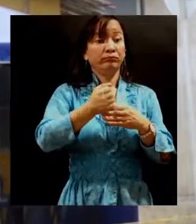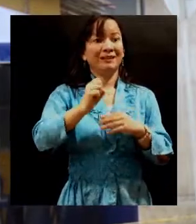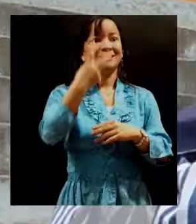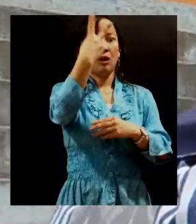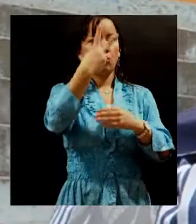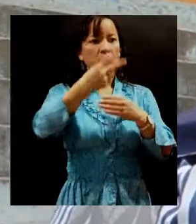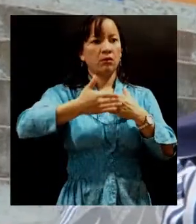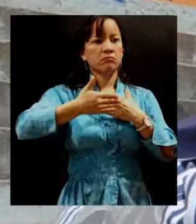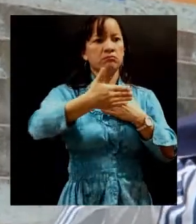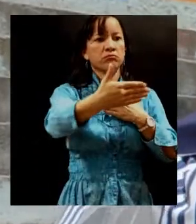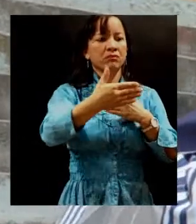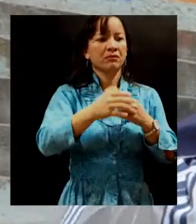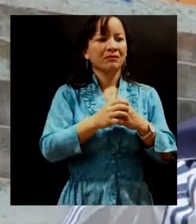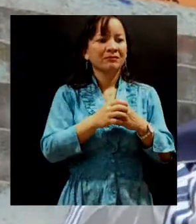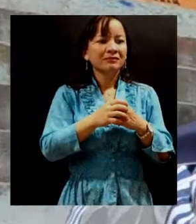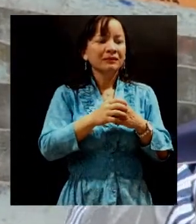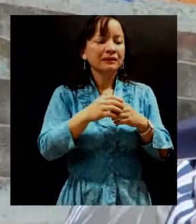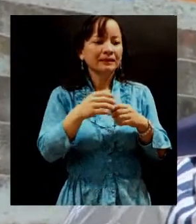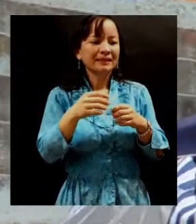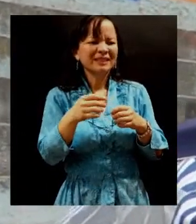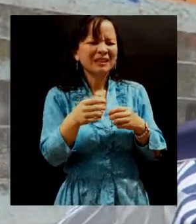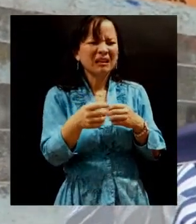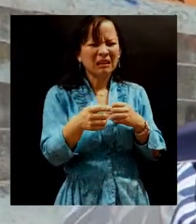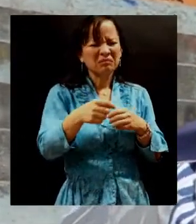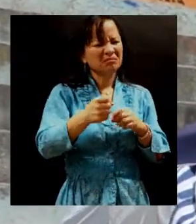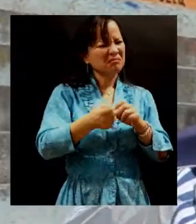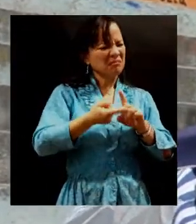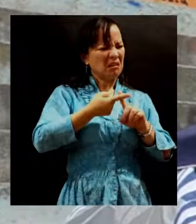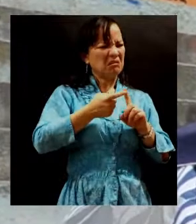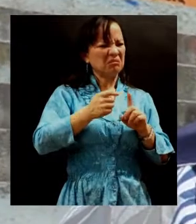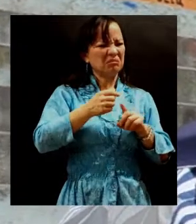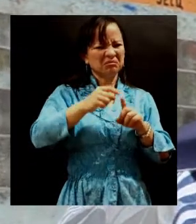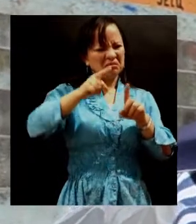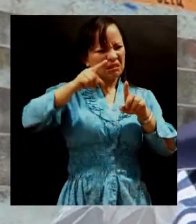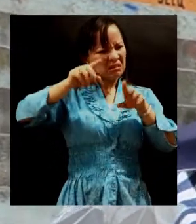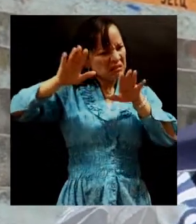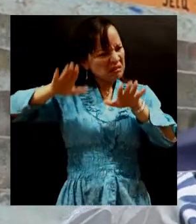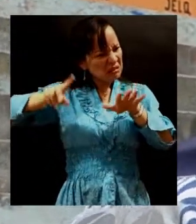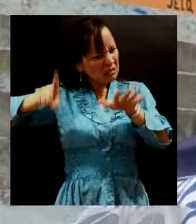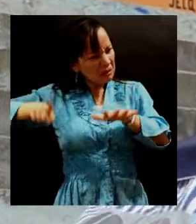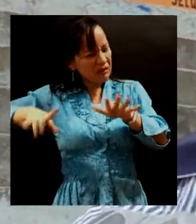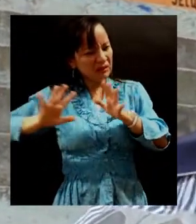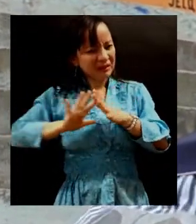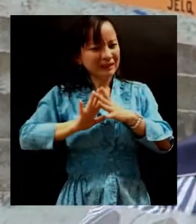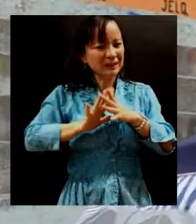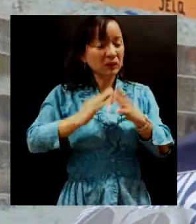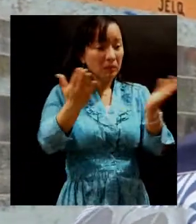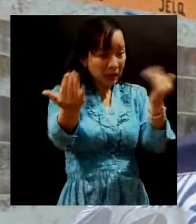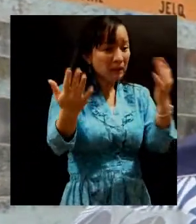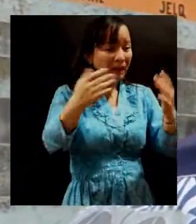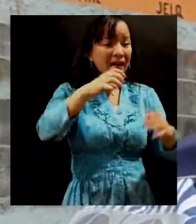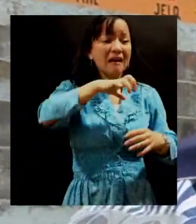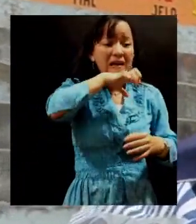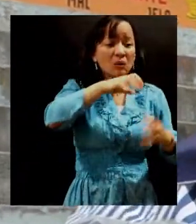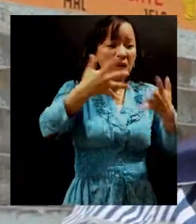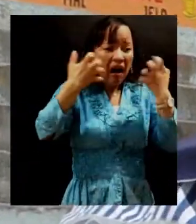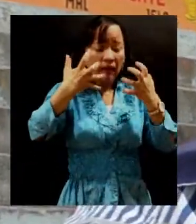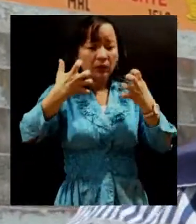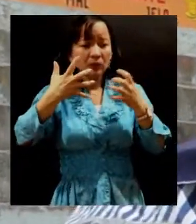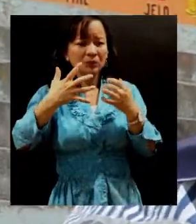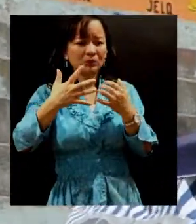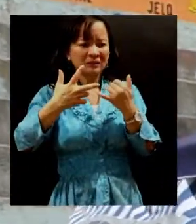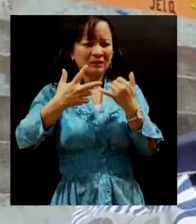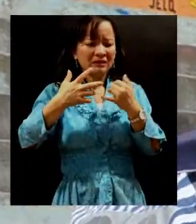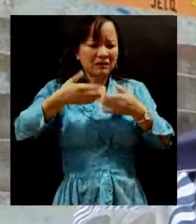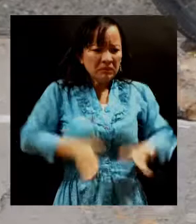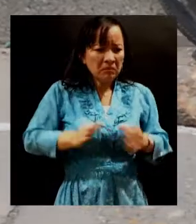Tunja. La segunda etapa de esterilización, la primera se hizo a principio de año, que fue muy cortica. Esta es más extensa, pretendemos abarcar más o